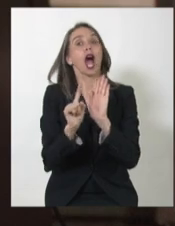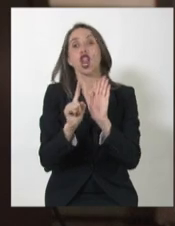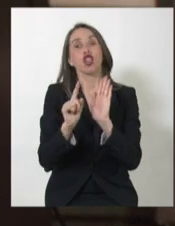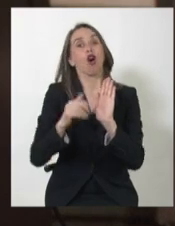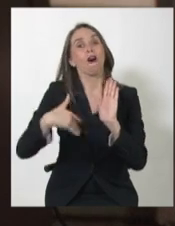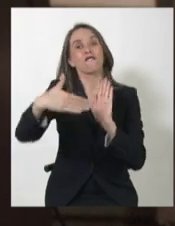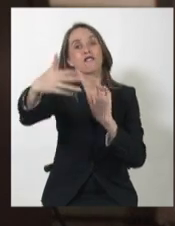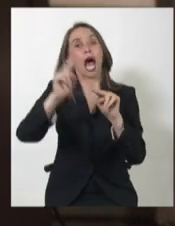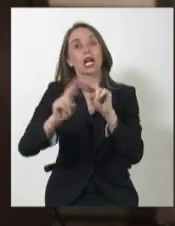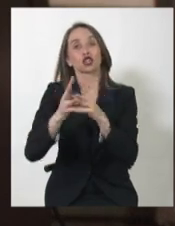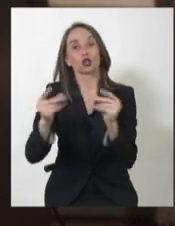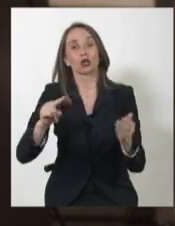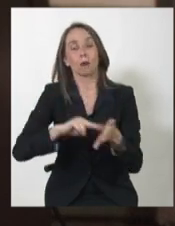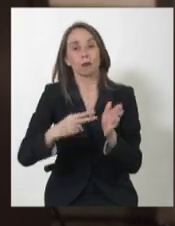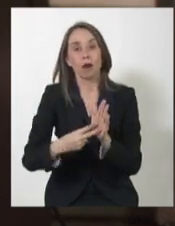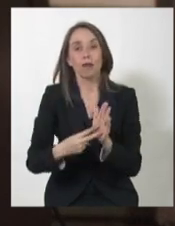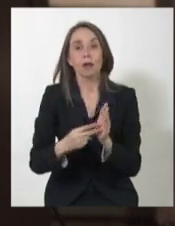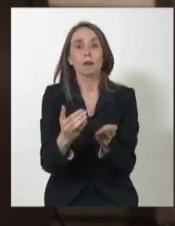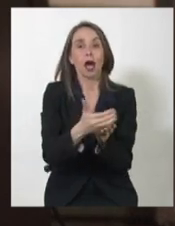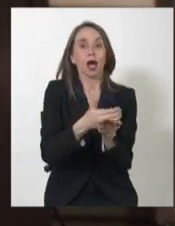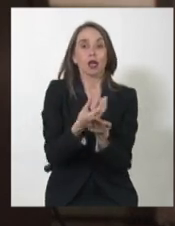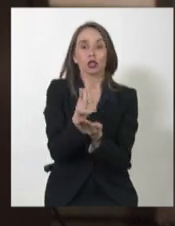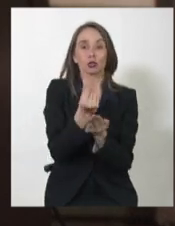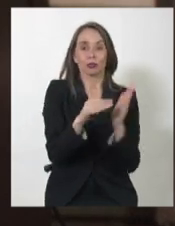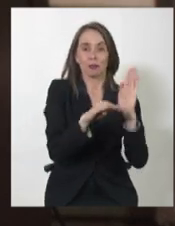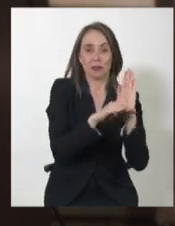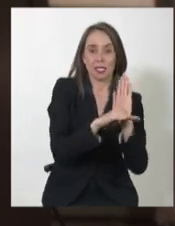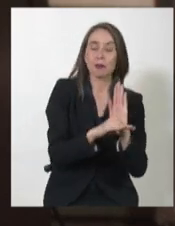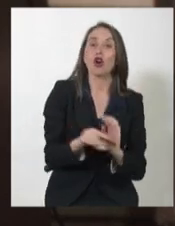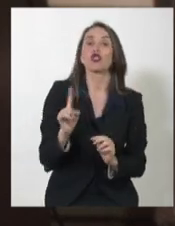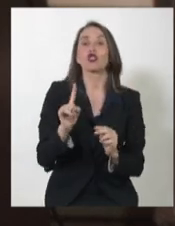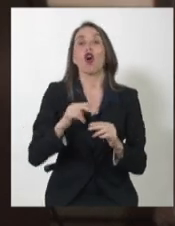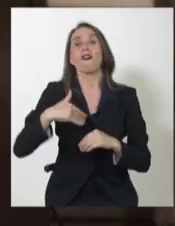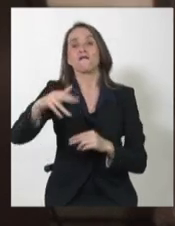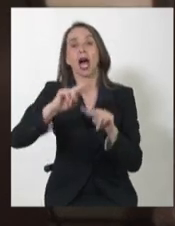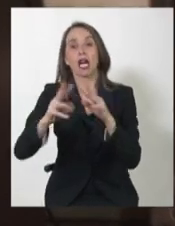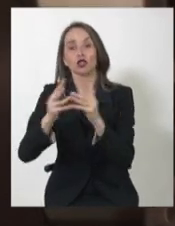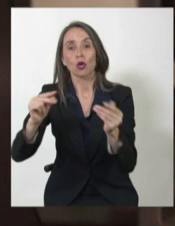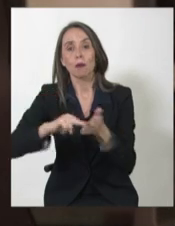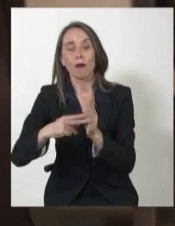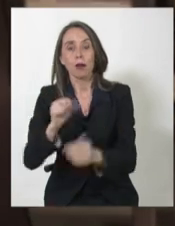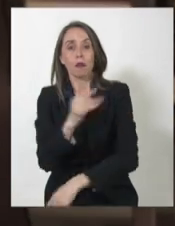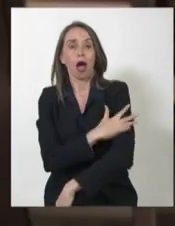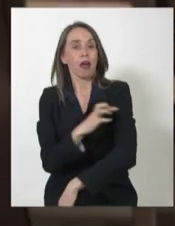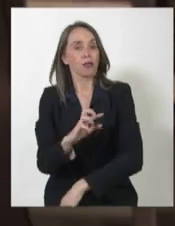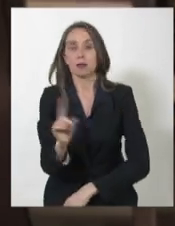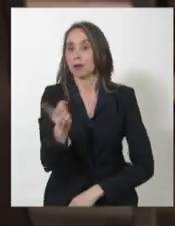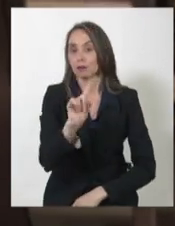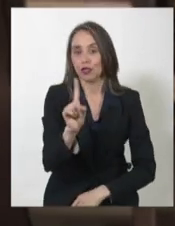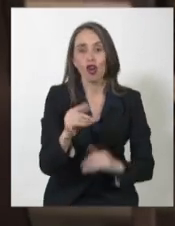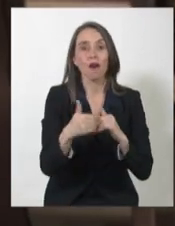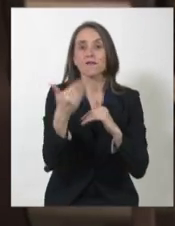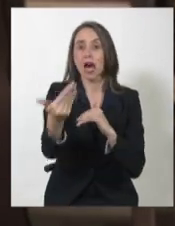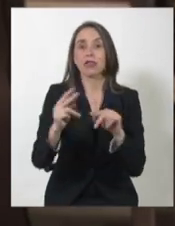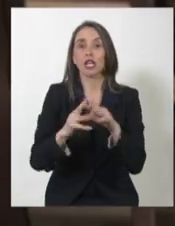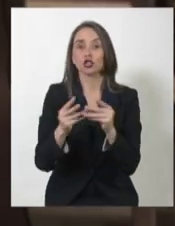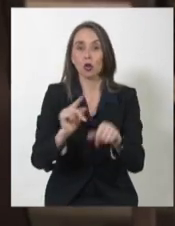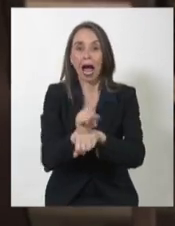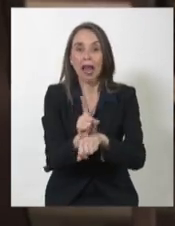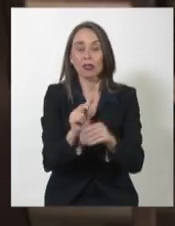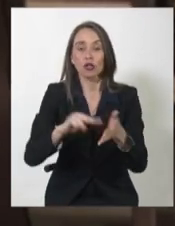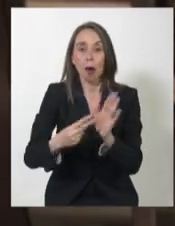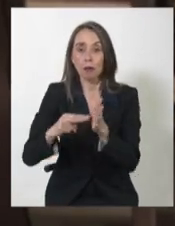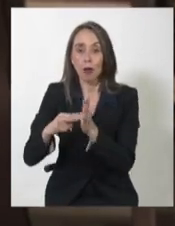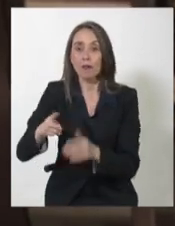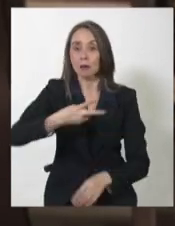va a solucionar el problema del salario mínimo, no va a solucionar el problema de las AFP, no le va a dar solución inmediata a los problemas.